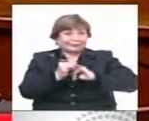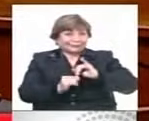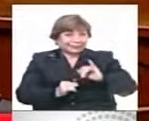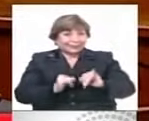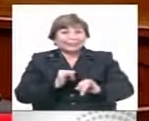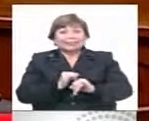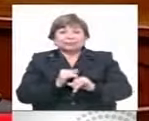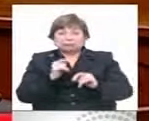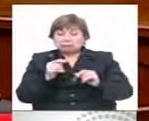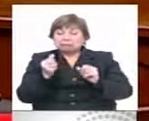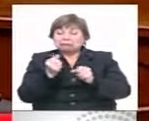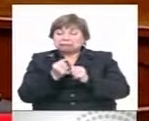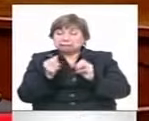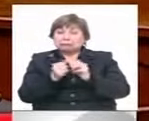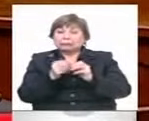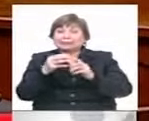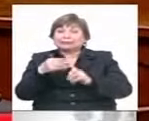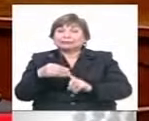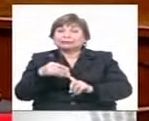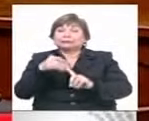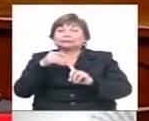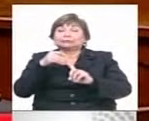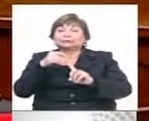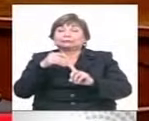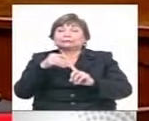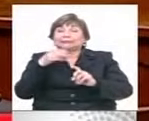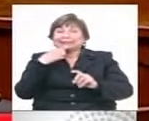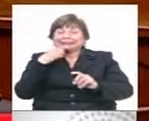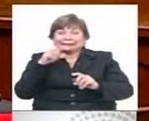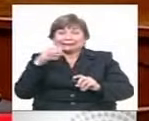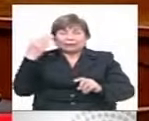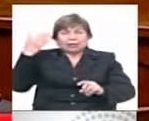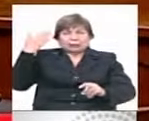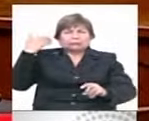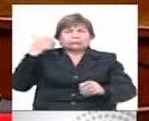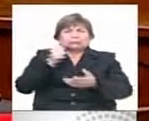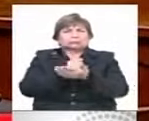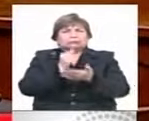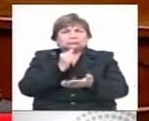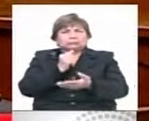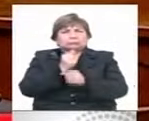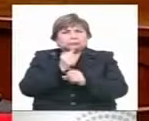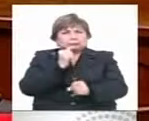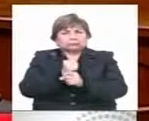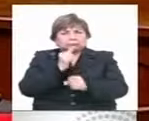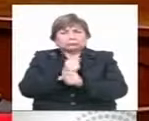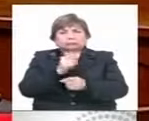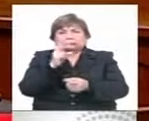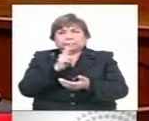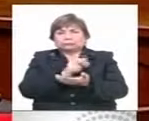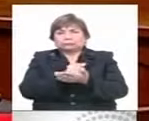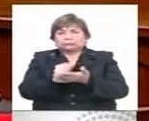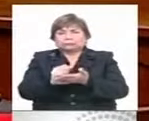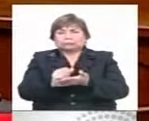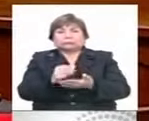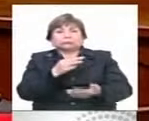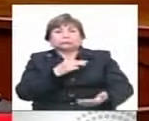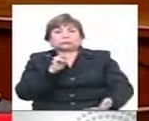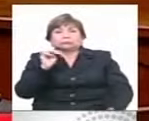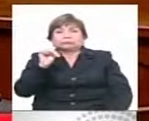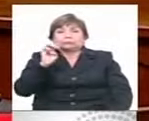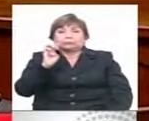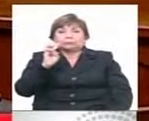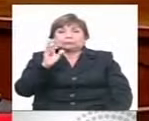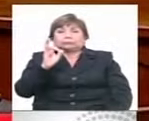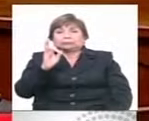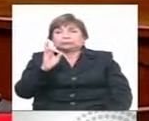cuya misión de especialistas ha estado trabajando desde la semana pasada con funcionarios del MEF para que podamos tener